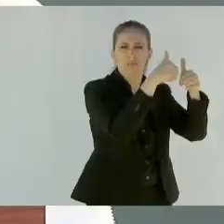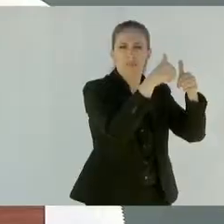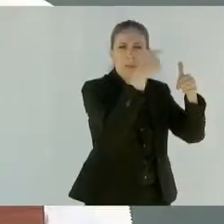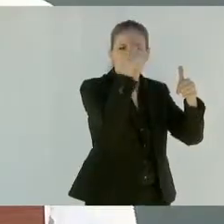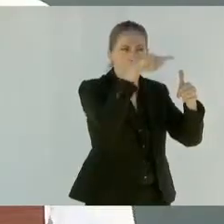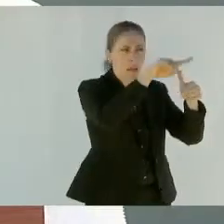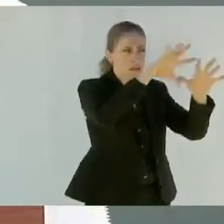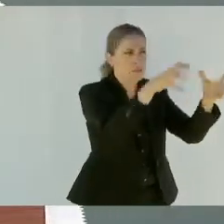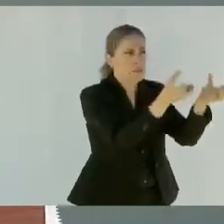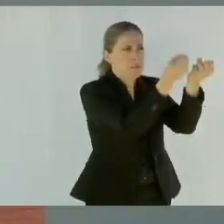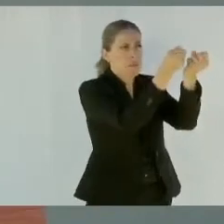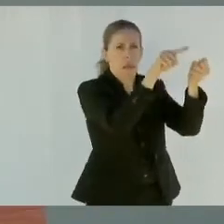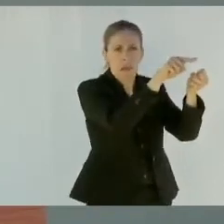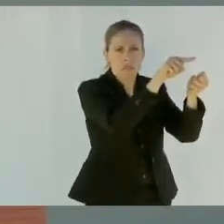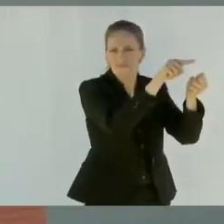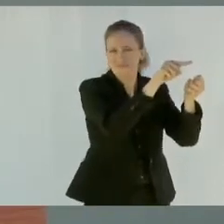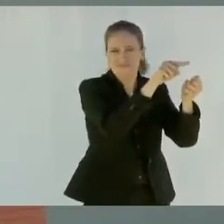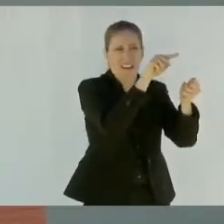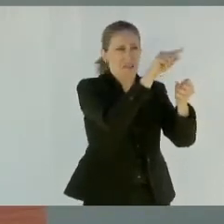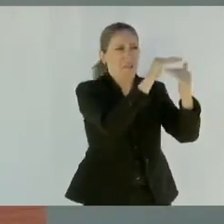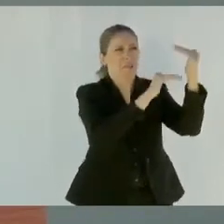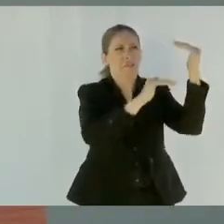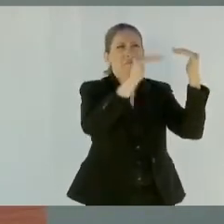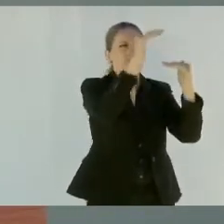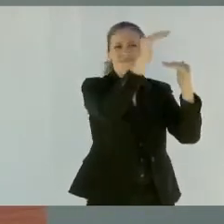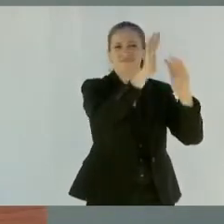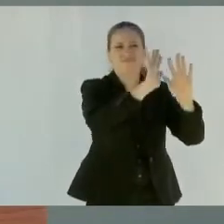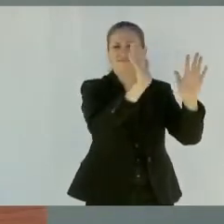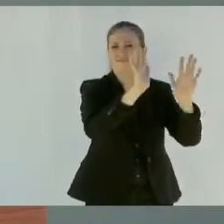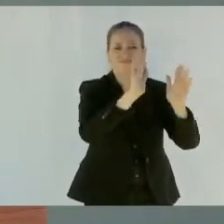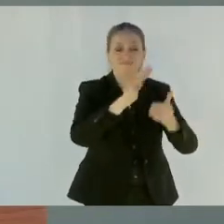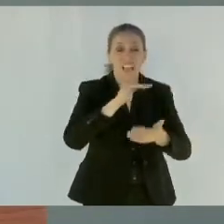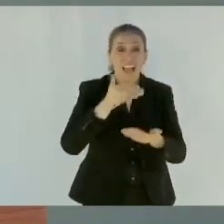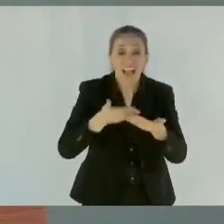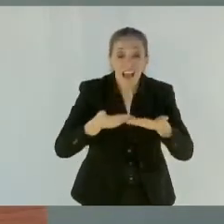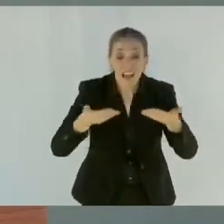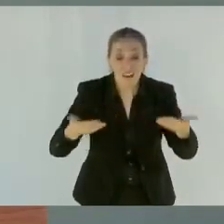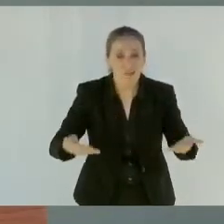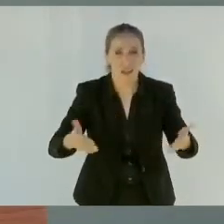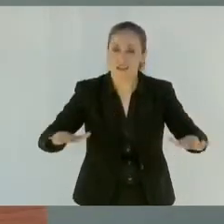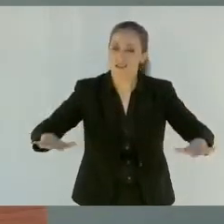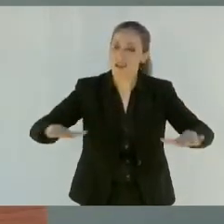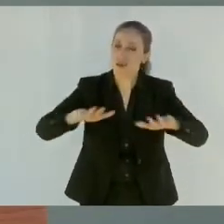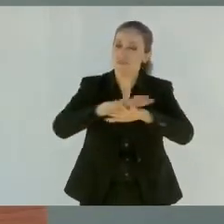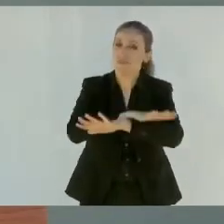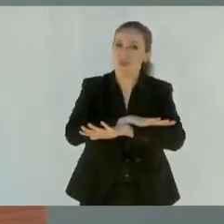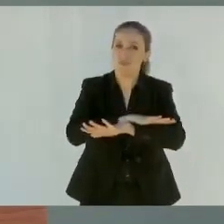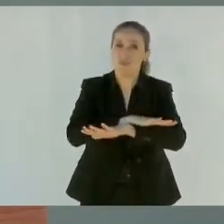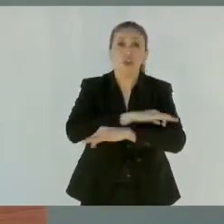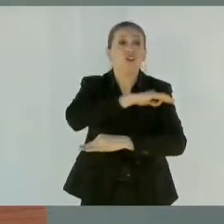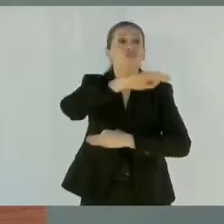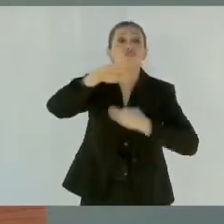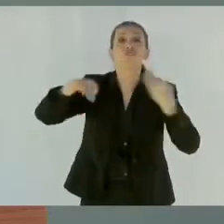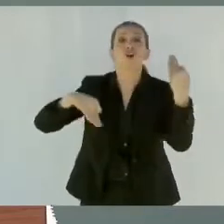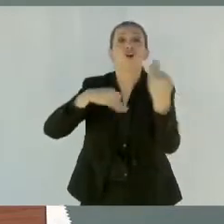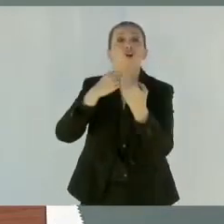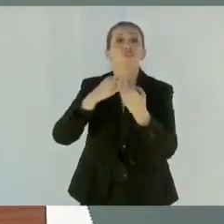Ya cambió la política. Ahora se atiende a todos, se escucha a todos, se respeta a